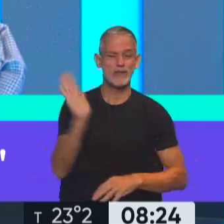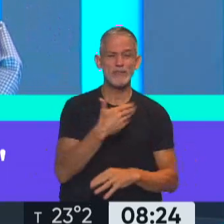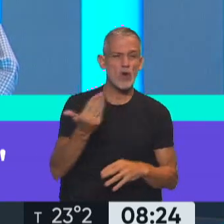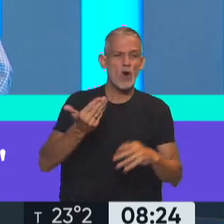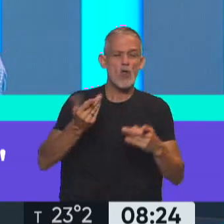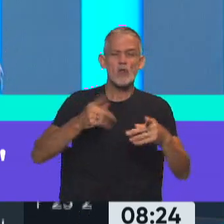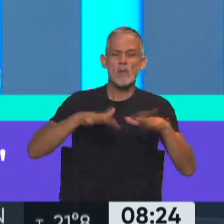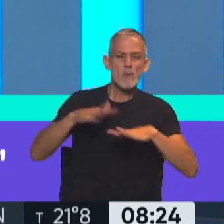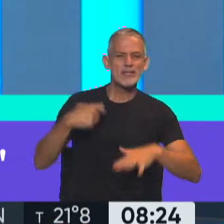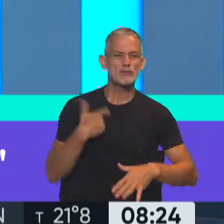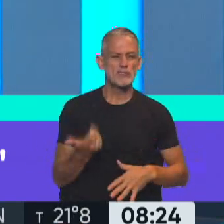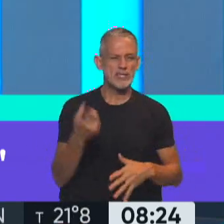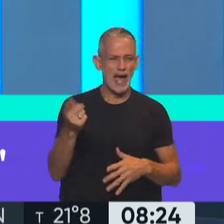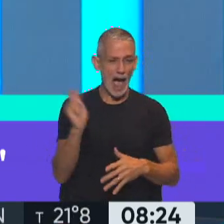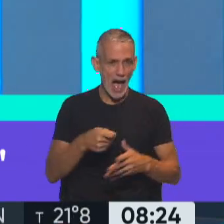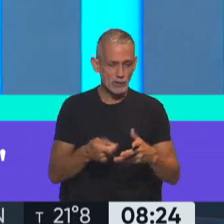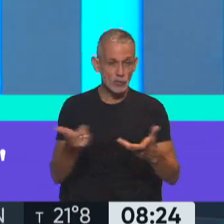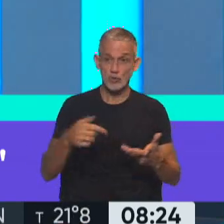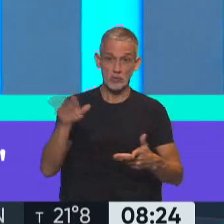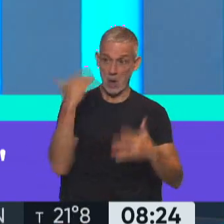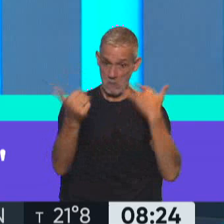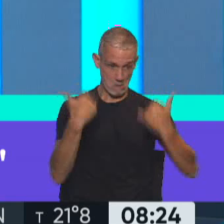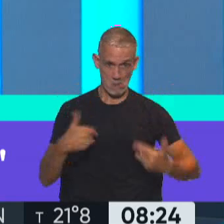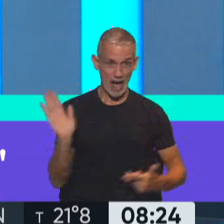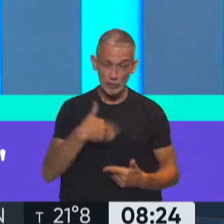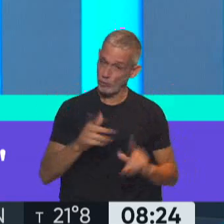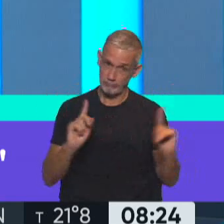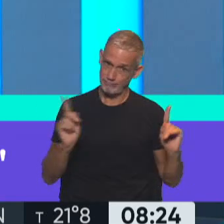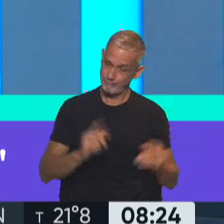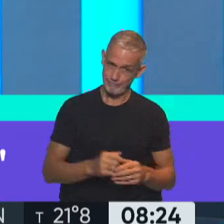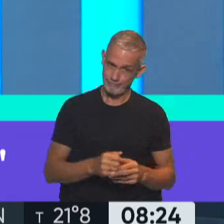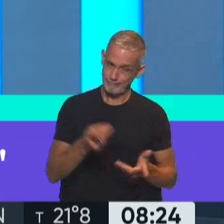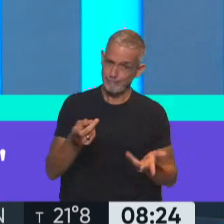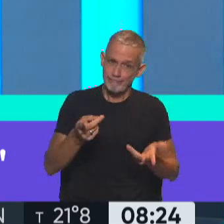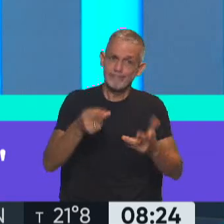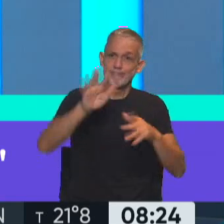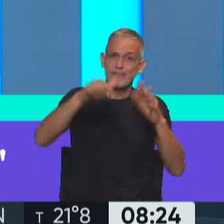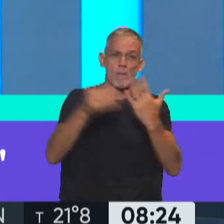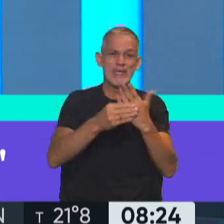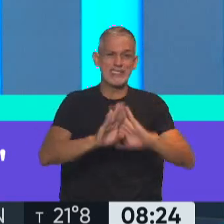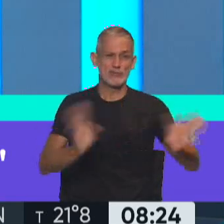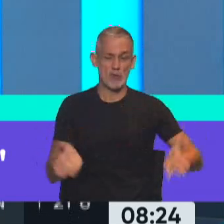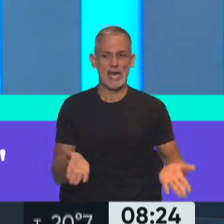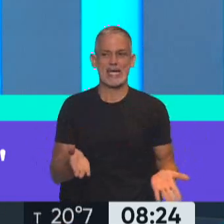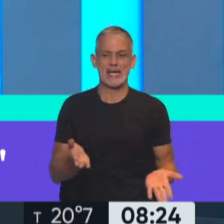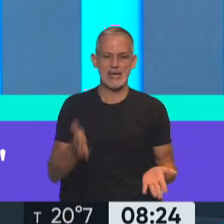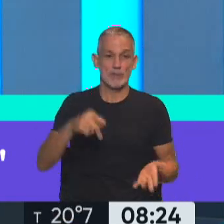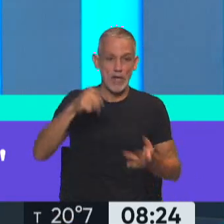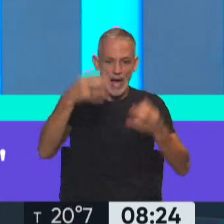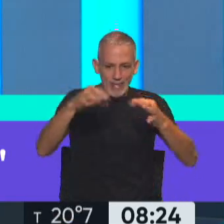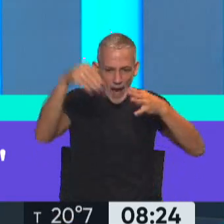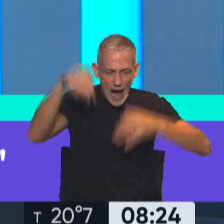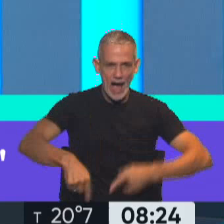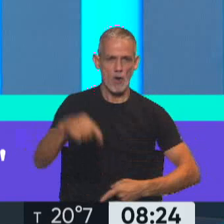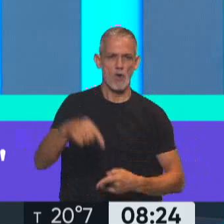del movimiento sindical. No todos fuimos convocados. Entonces creo que eso hay que ponerlo en práctica ahora, porque